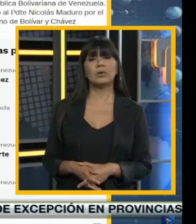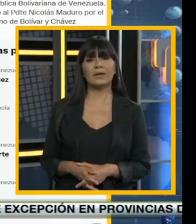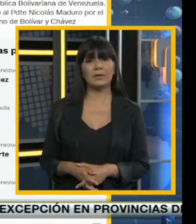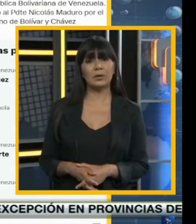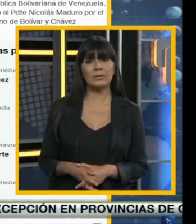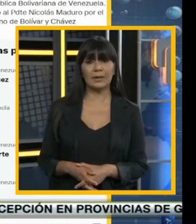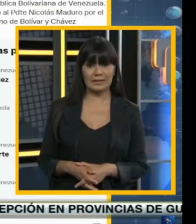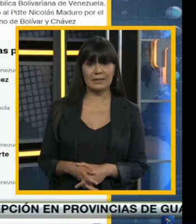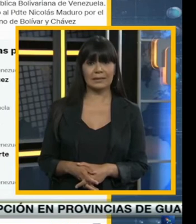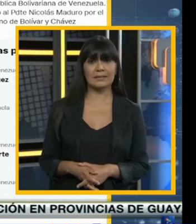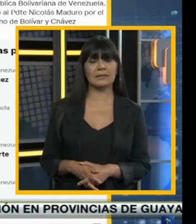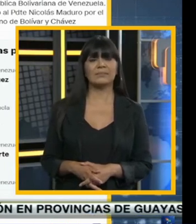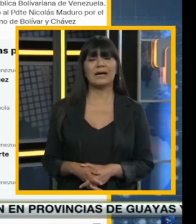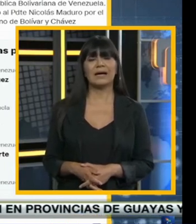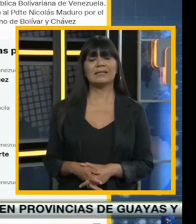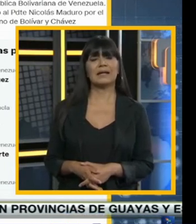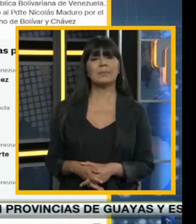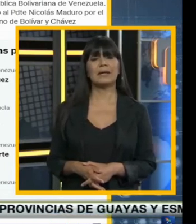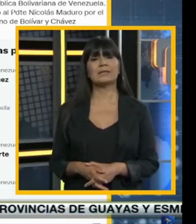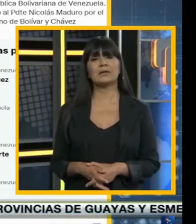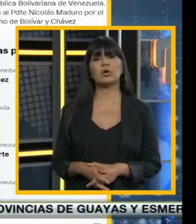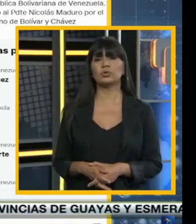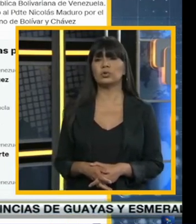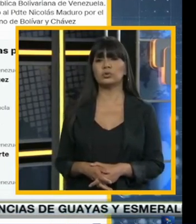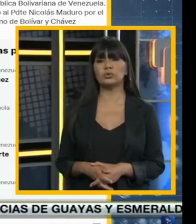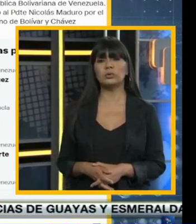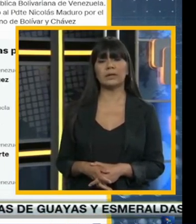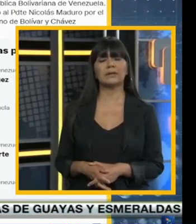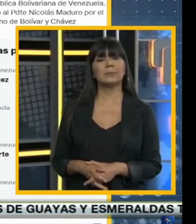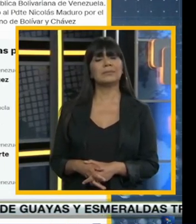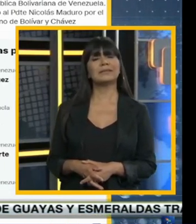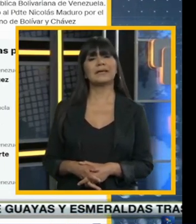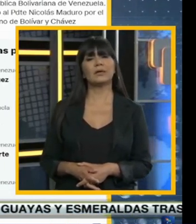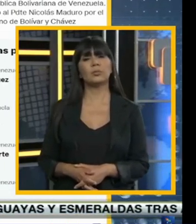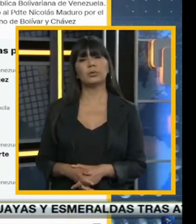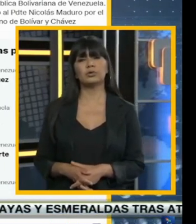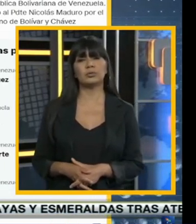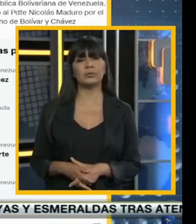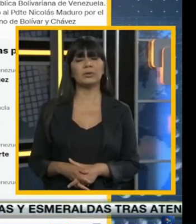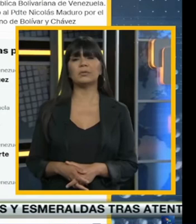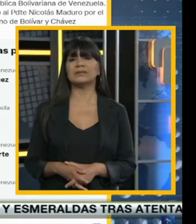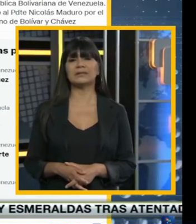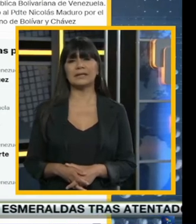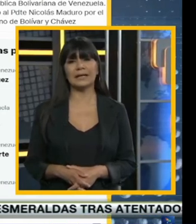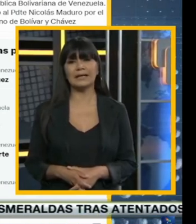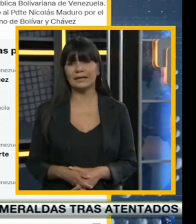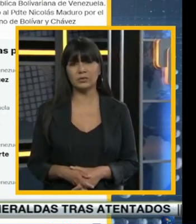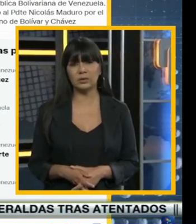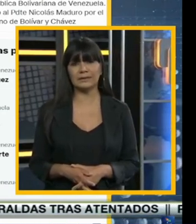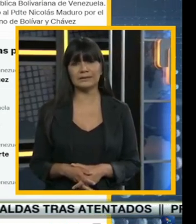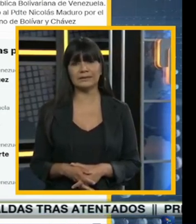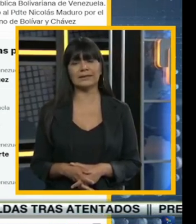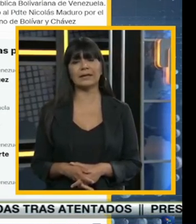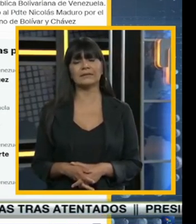Neruda, nuestro padre Bolívar, resalta ella, hacia la esperanza nos conduce tu sombra, más allá de los pueblos oprimidos, más allá de las